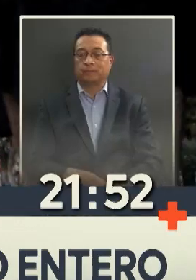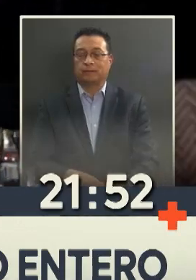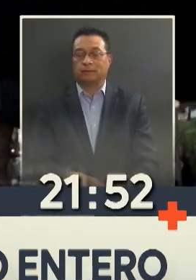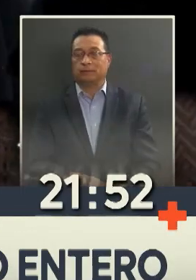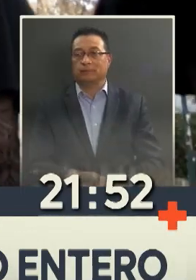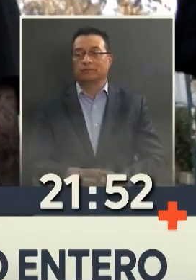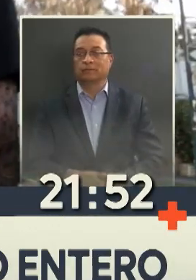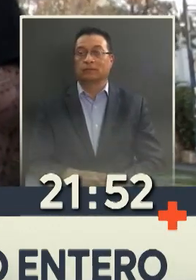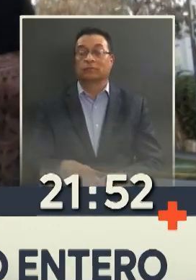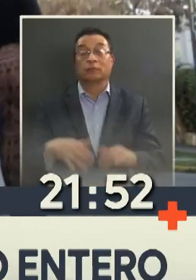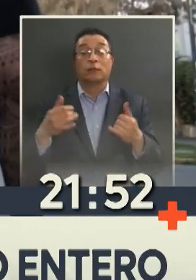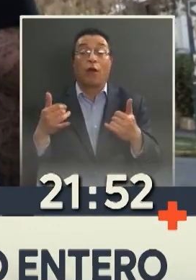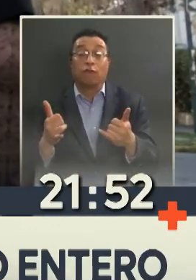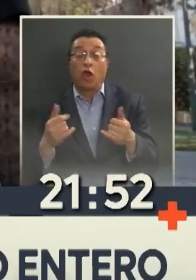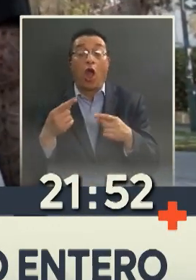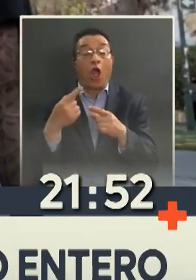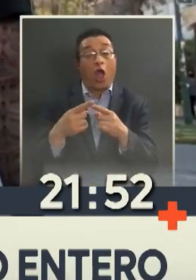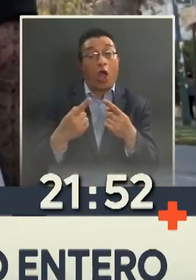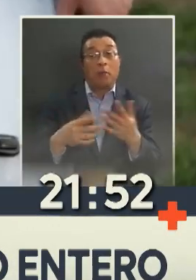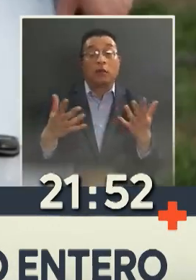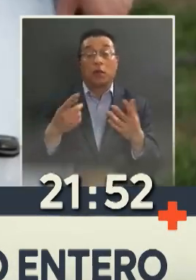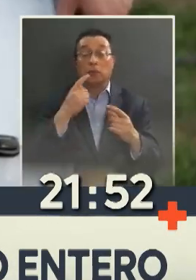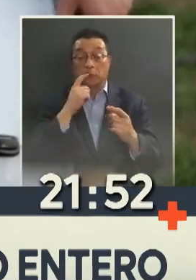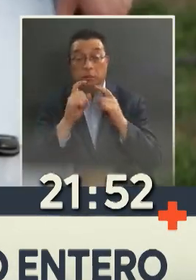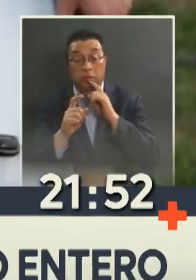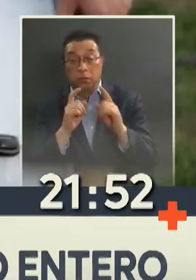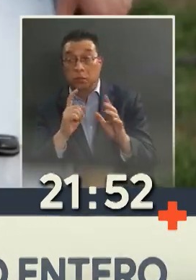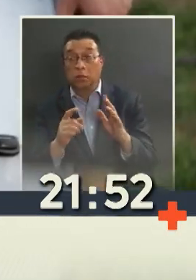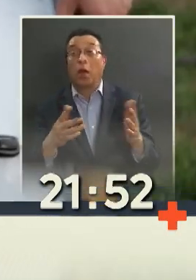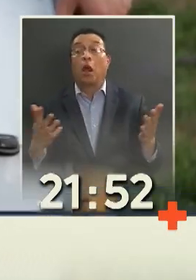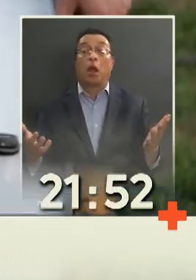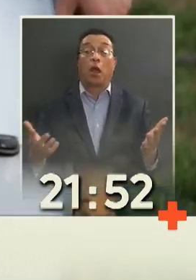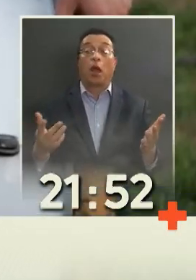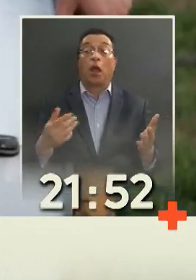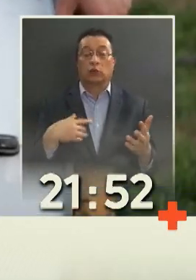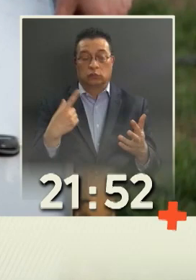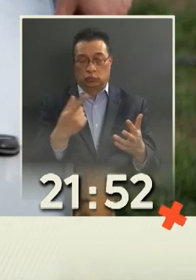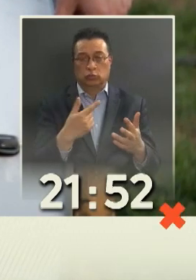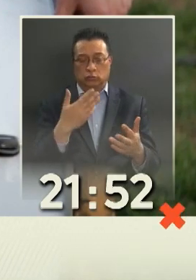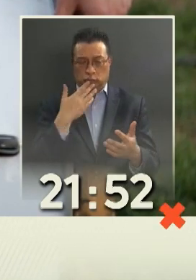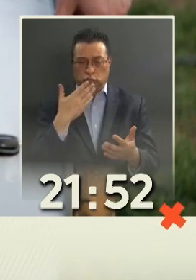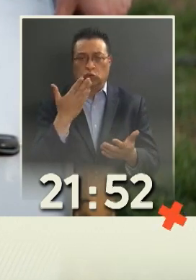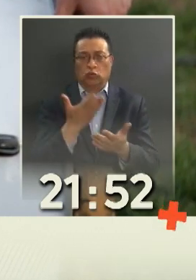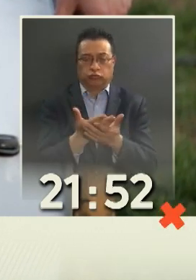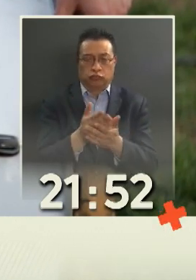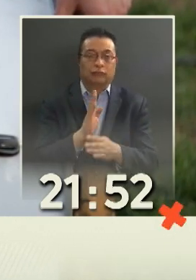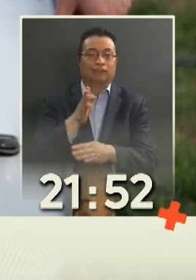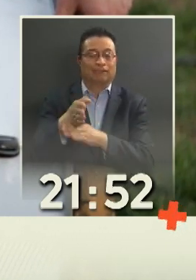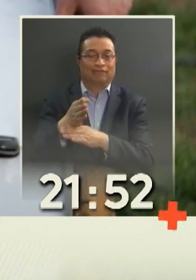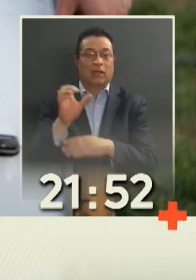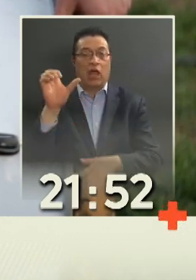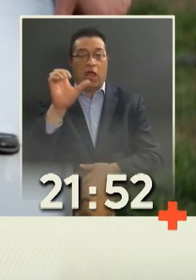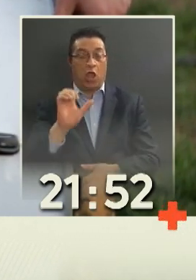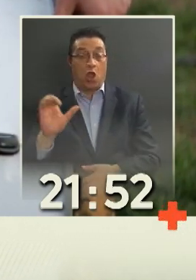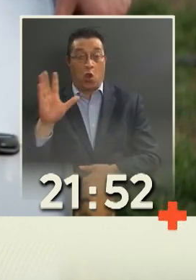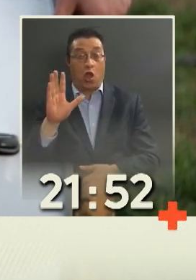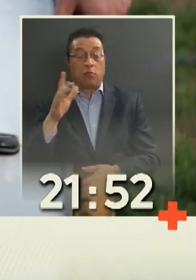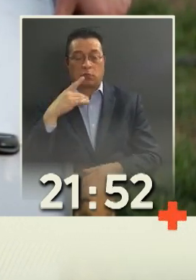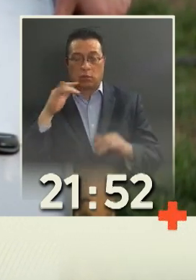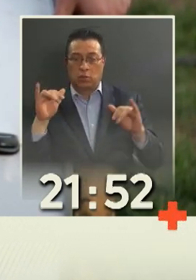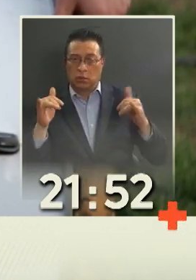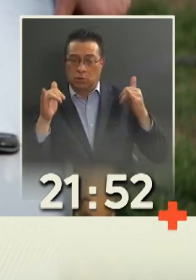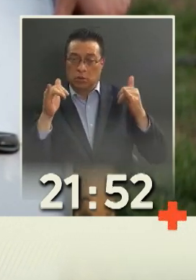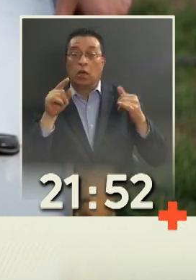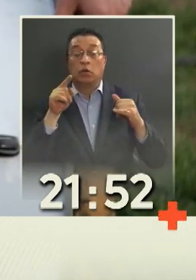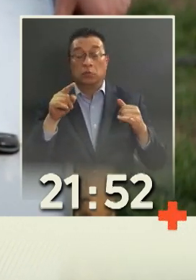Entre broma y talla, nos propusimos ir a Europa como una aventura. Y la